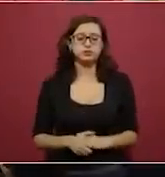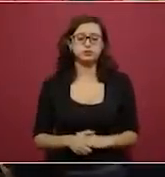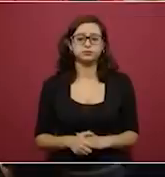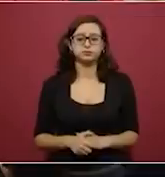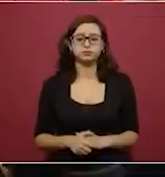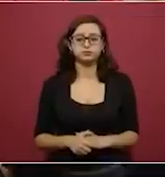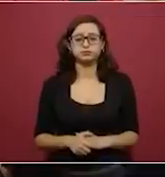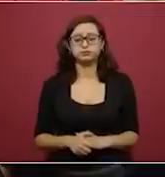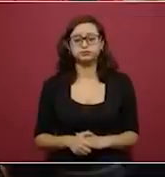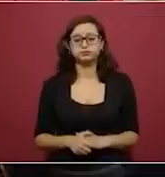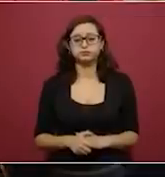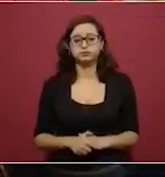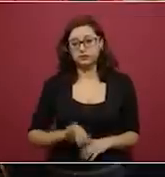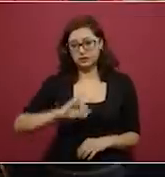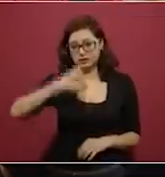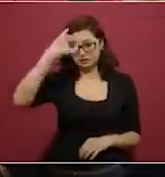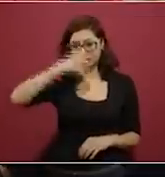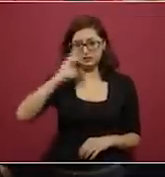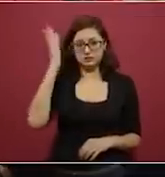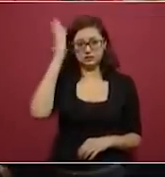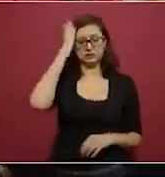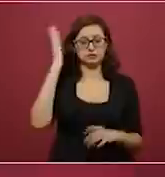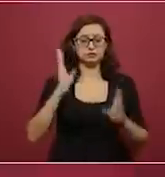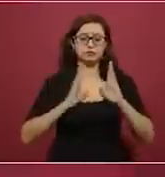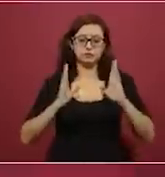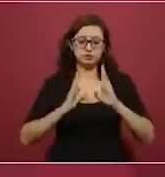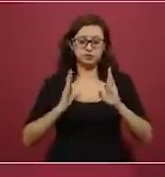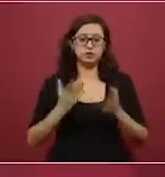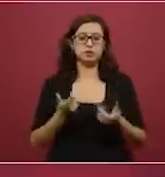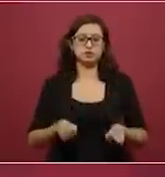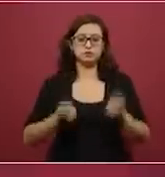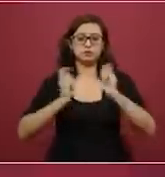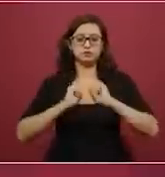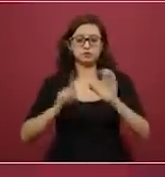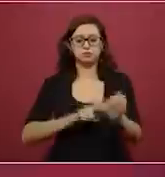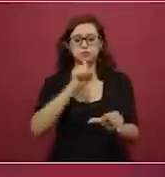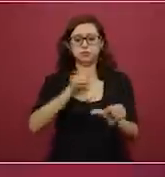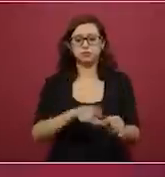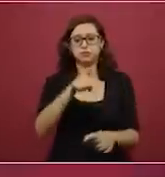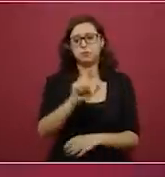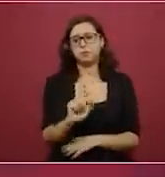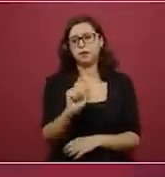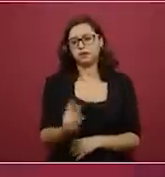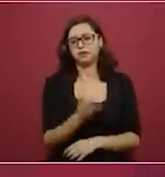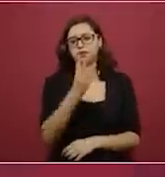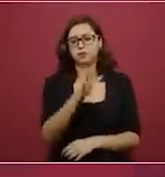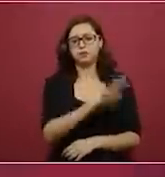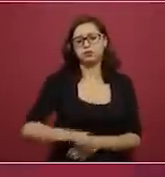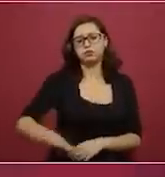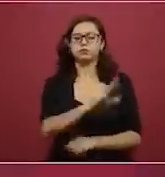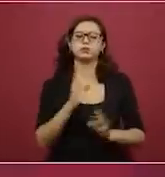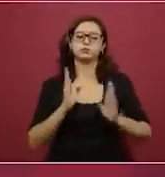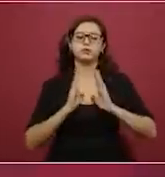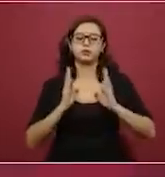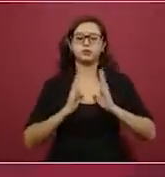y como jefe de estado mayor de la primera región militar actualmente estoy agregado al cuartel general de la 24 zona militar